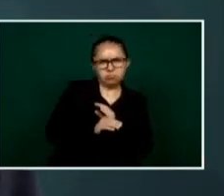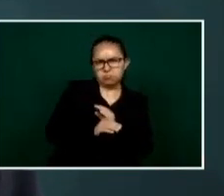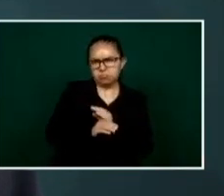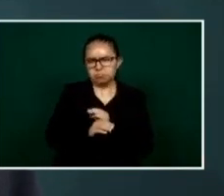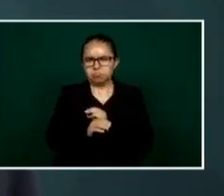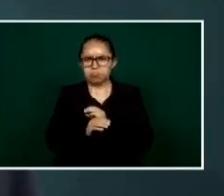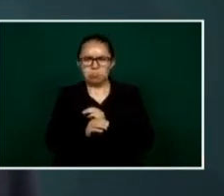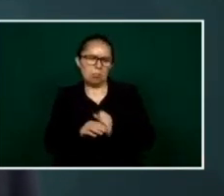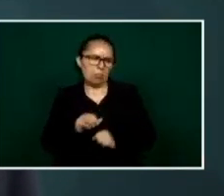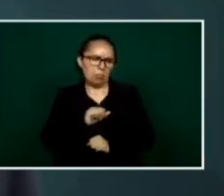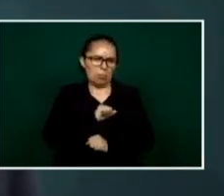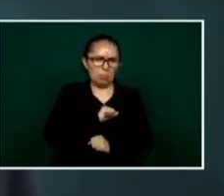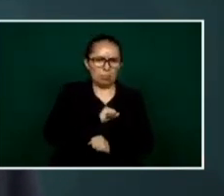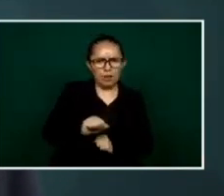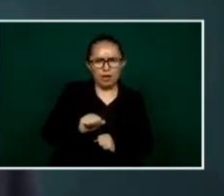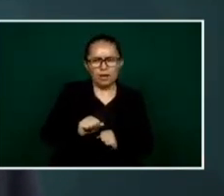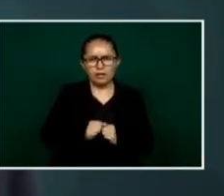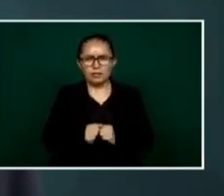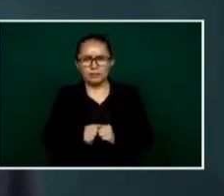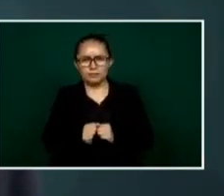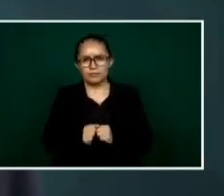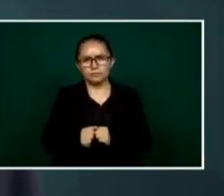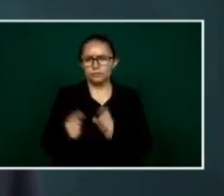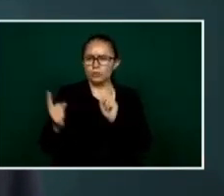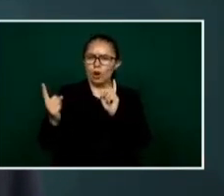entre autoridades y delincuentes.